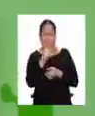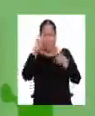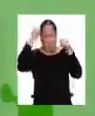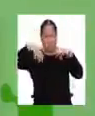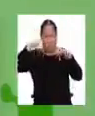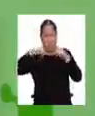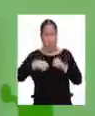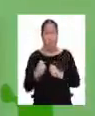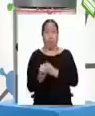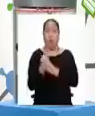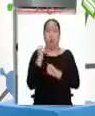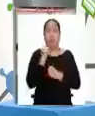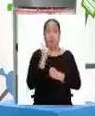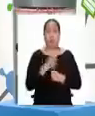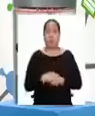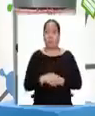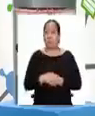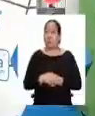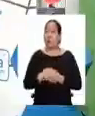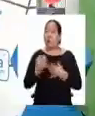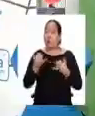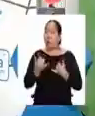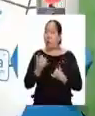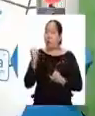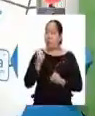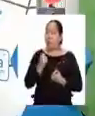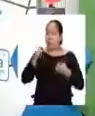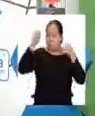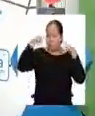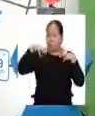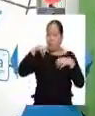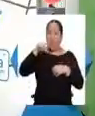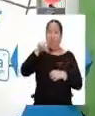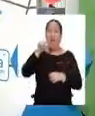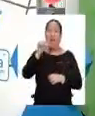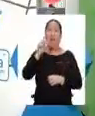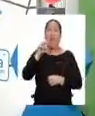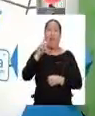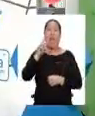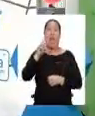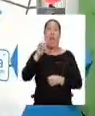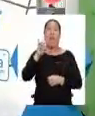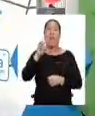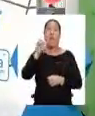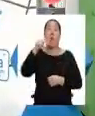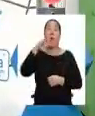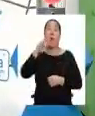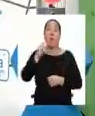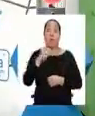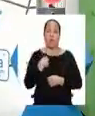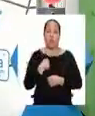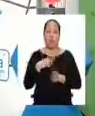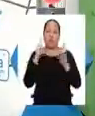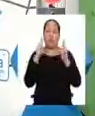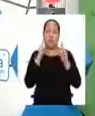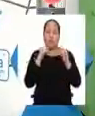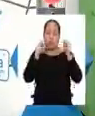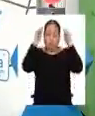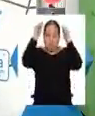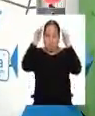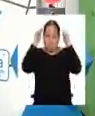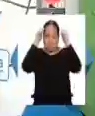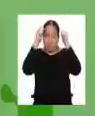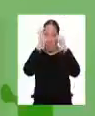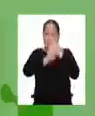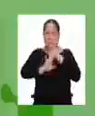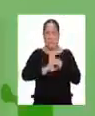menos fuertísimo. Bueno, hoy día sí estaba lloviendo, bueno, garuando bastante fuerte y por suerte encontré este periódico que me ayudó a protegerme.